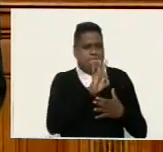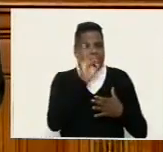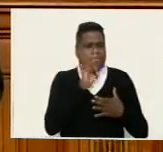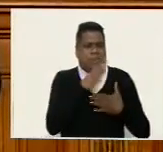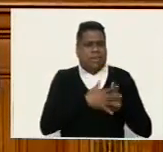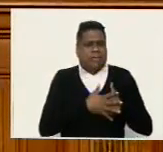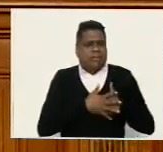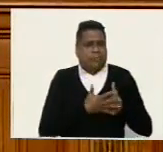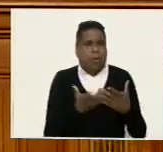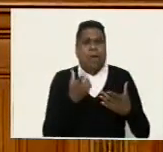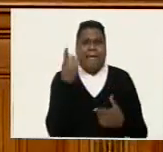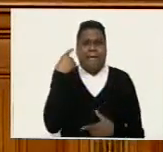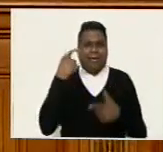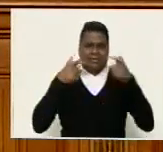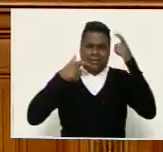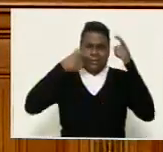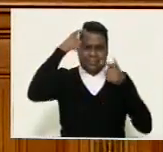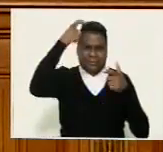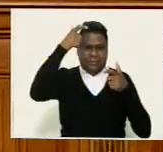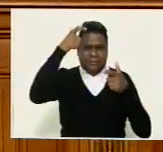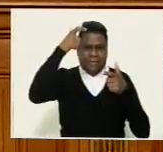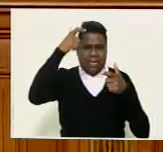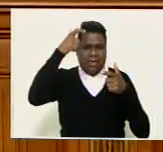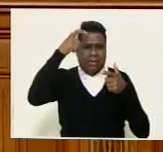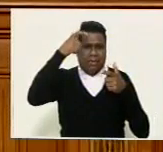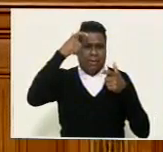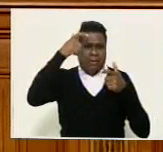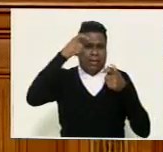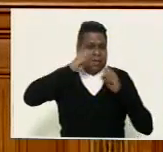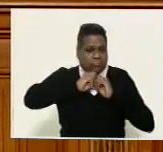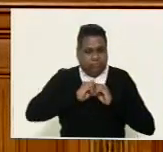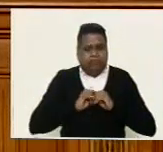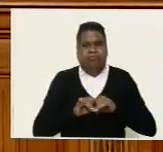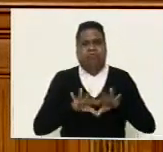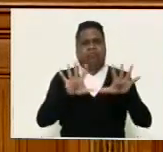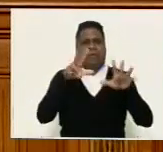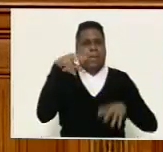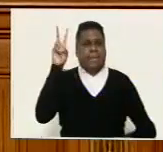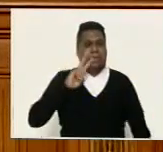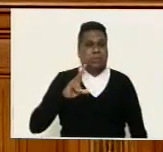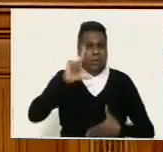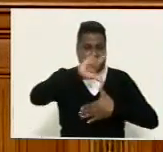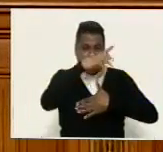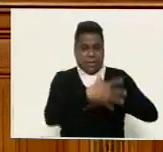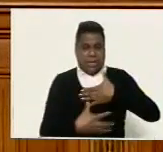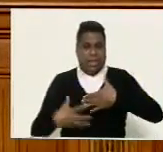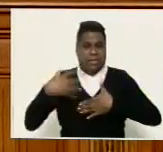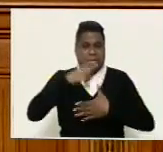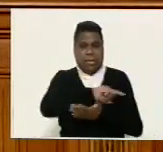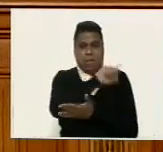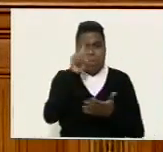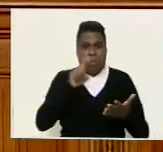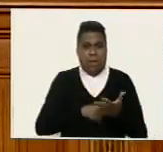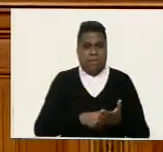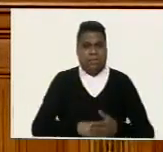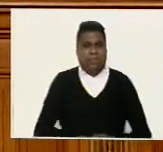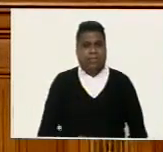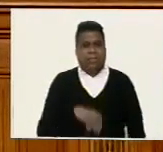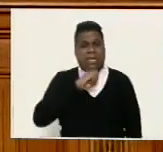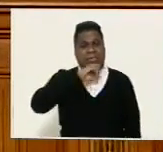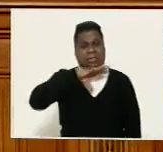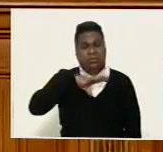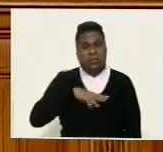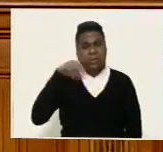Hugo Rafael Chávez Frías desató en Venezuela y en América Latina toda. La